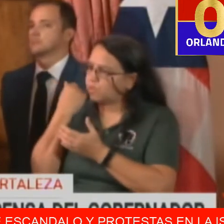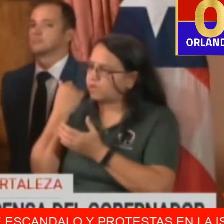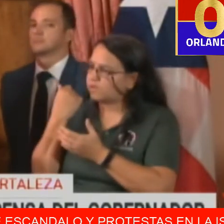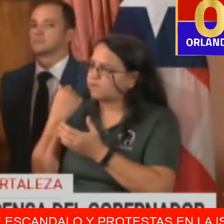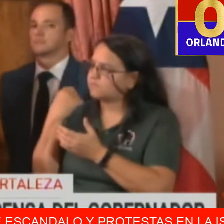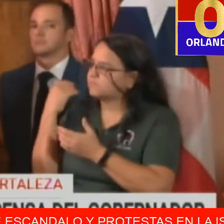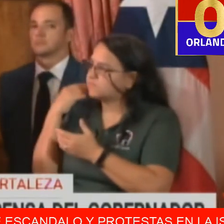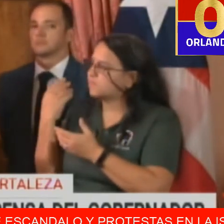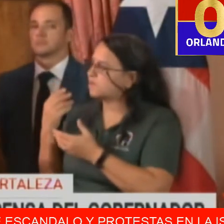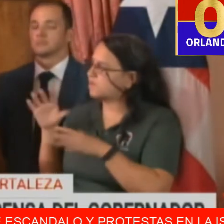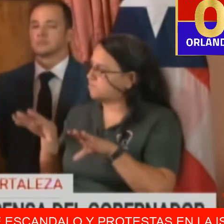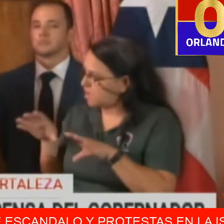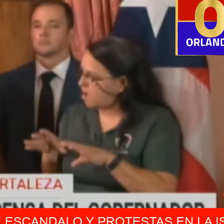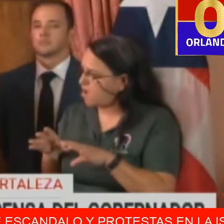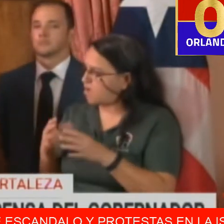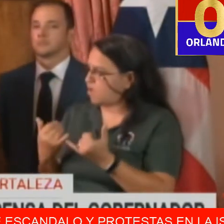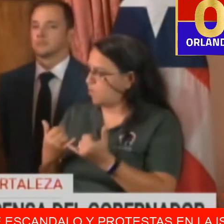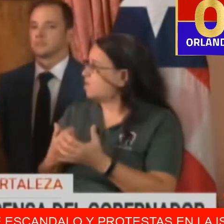correcto